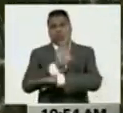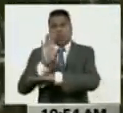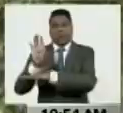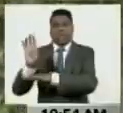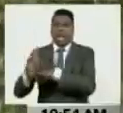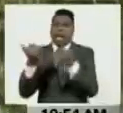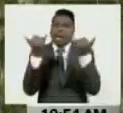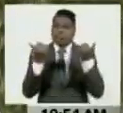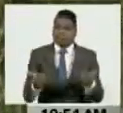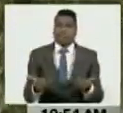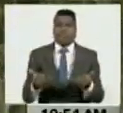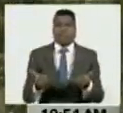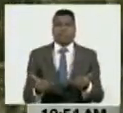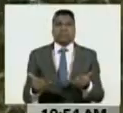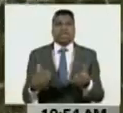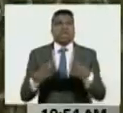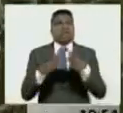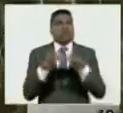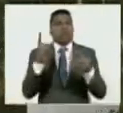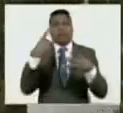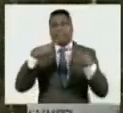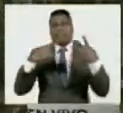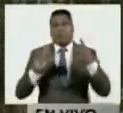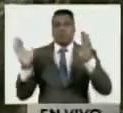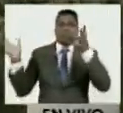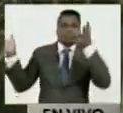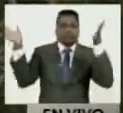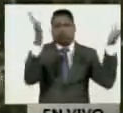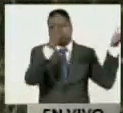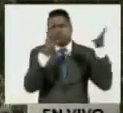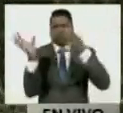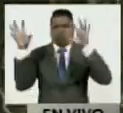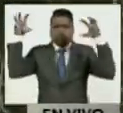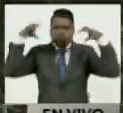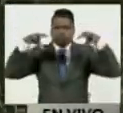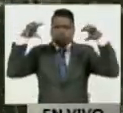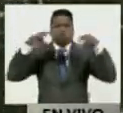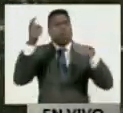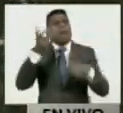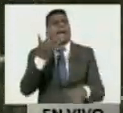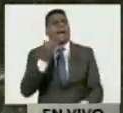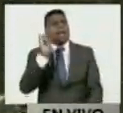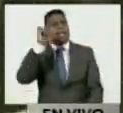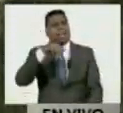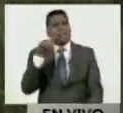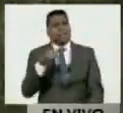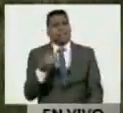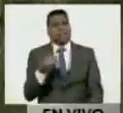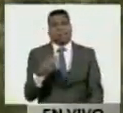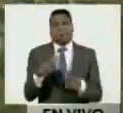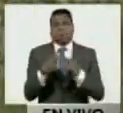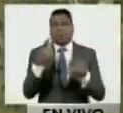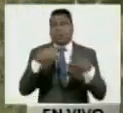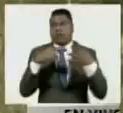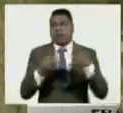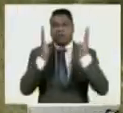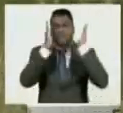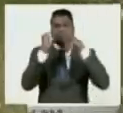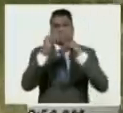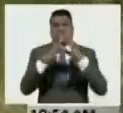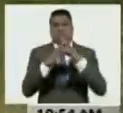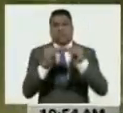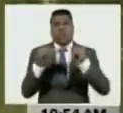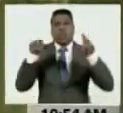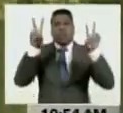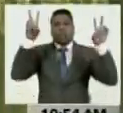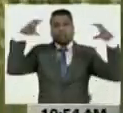ya todos los eventos climáticos de todo el país, los fenómenos climatológicos, a atender el tema de las